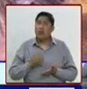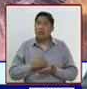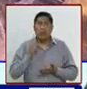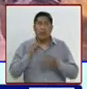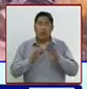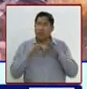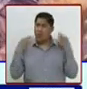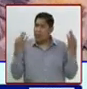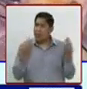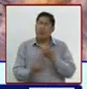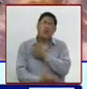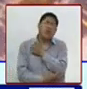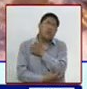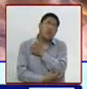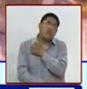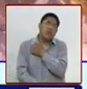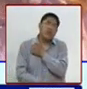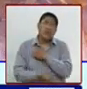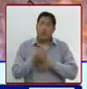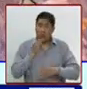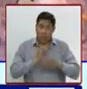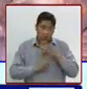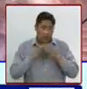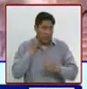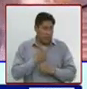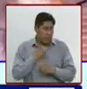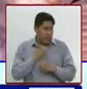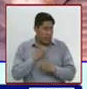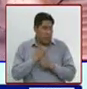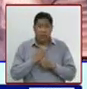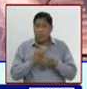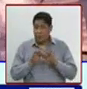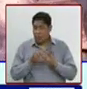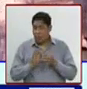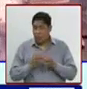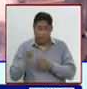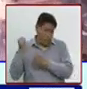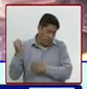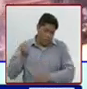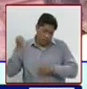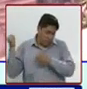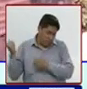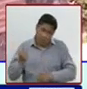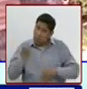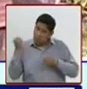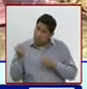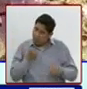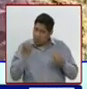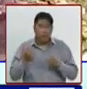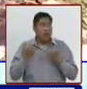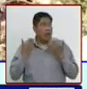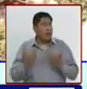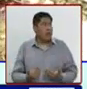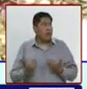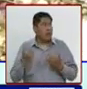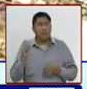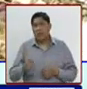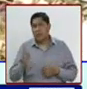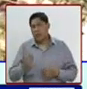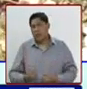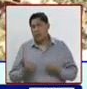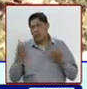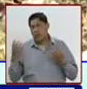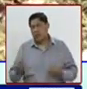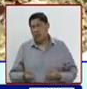una familia de escasos recursos, es una familia humilde que trabajaba fabricando escobas acá y prácticamente ahora requieren